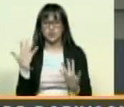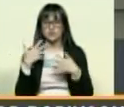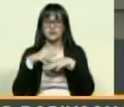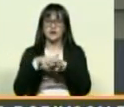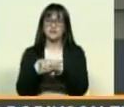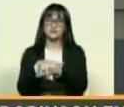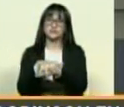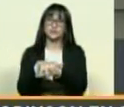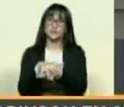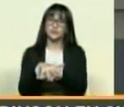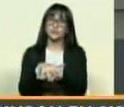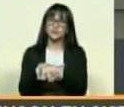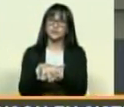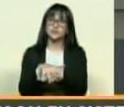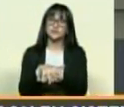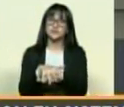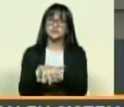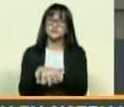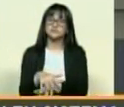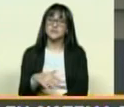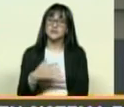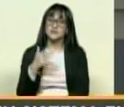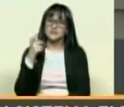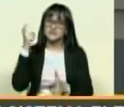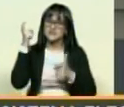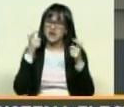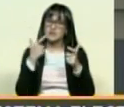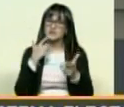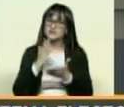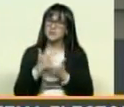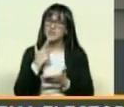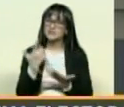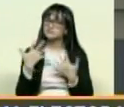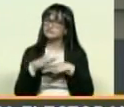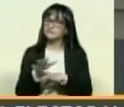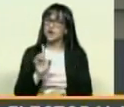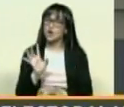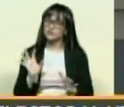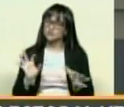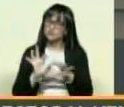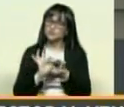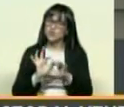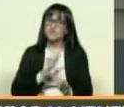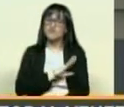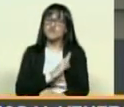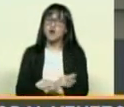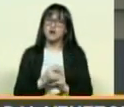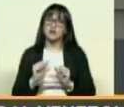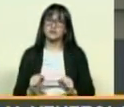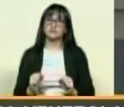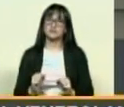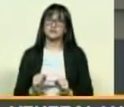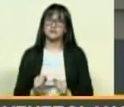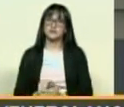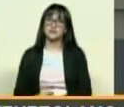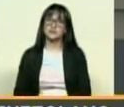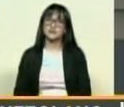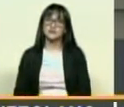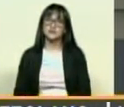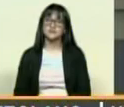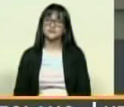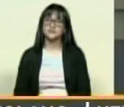que la integración, hablaba el presidente Chávez de la unión, de la unidad. La fuerza está en la unión. De manera que no puede